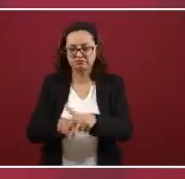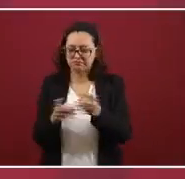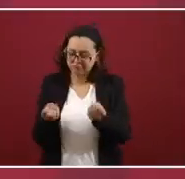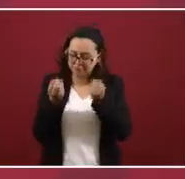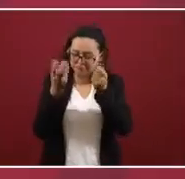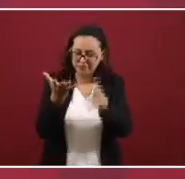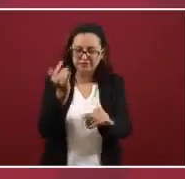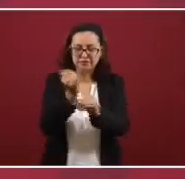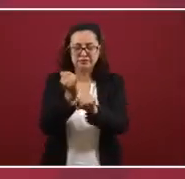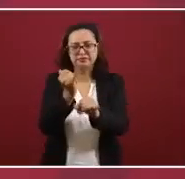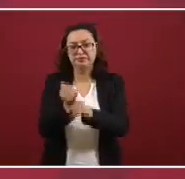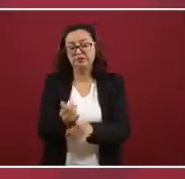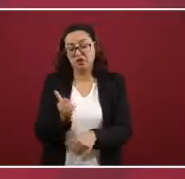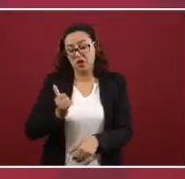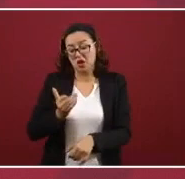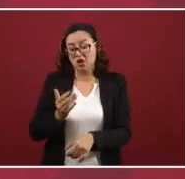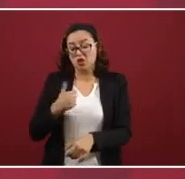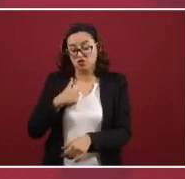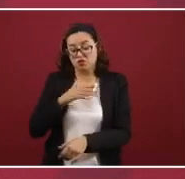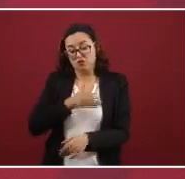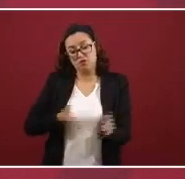estuve en Chicontepec,